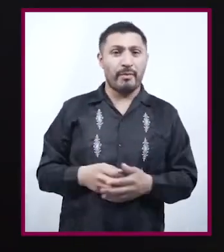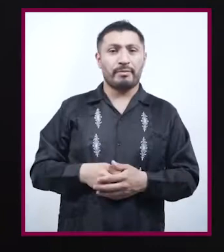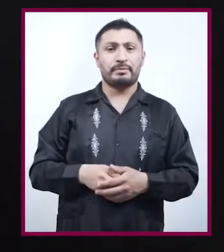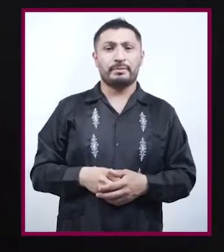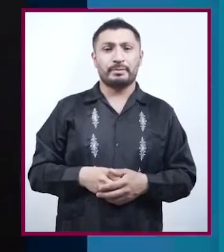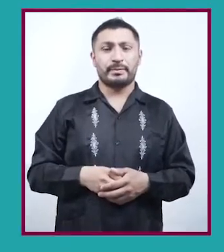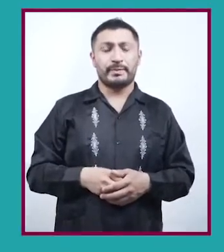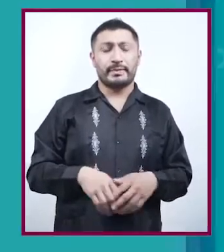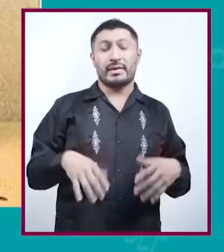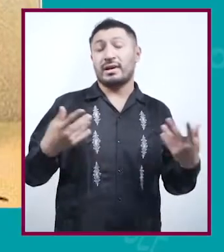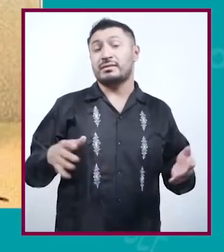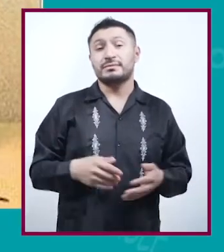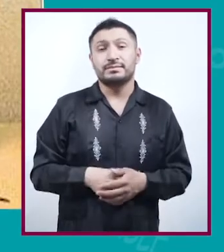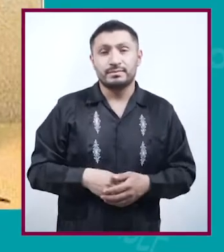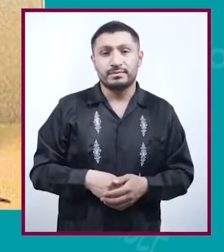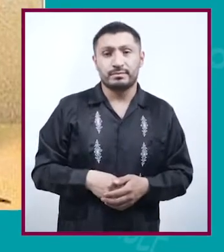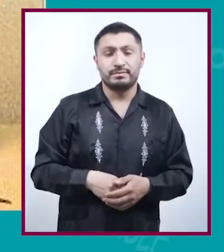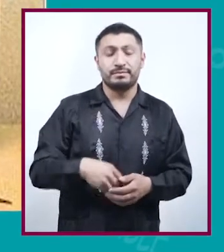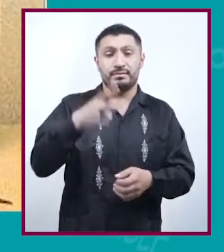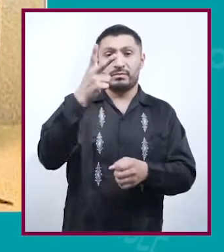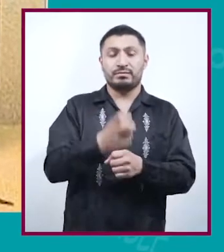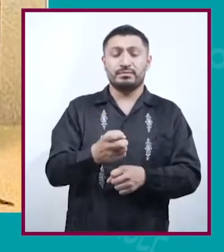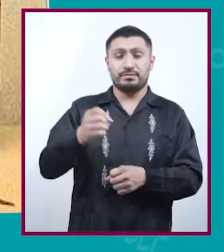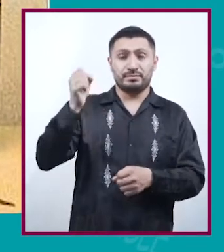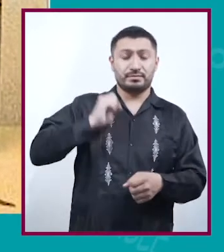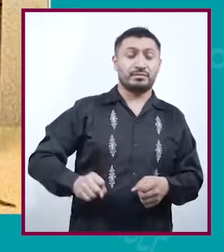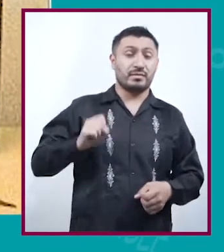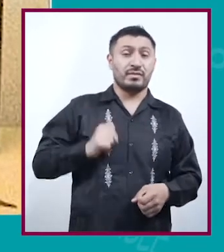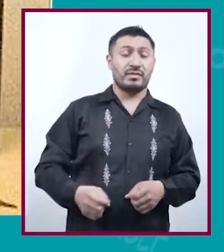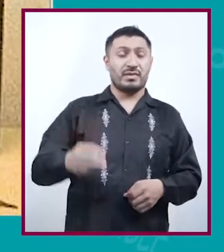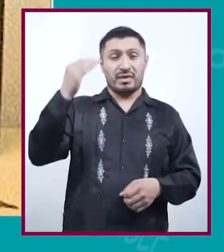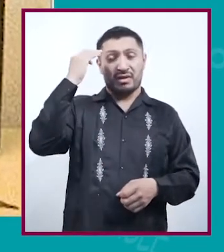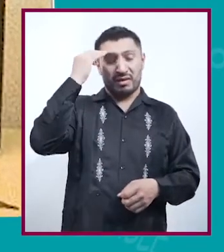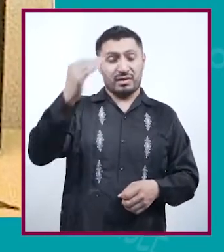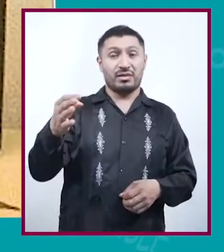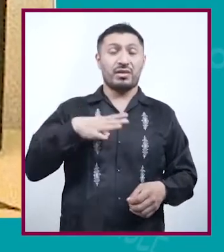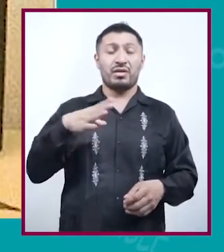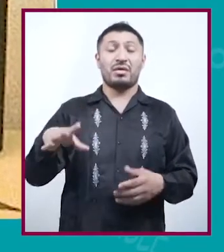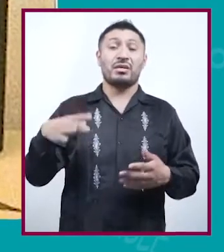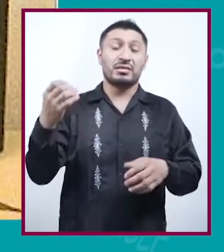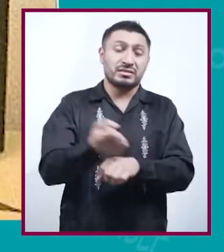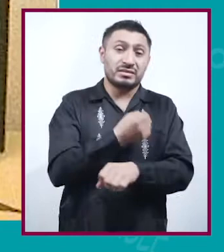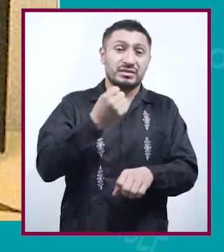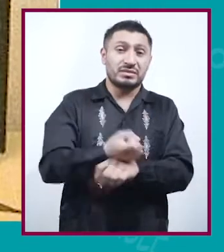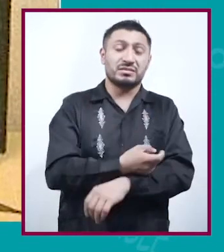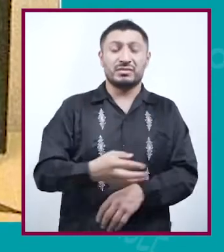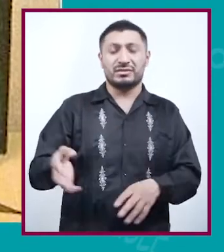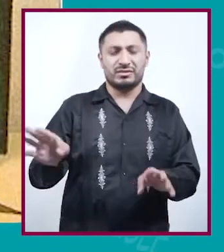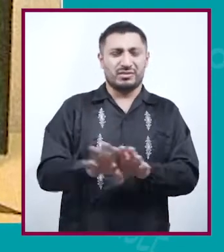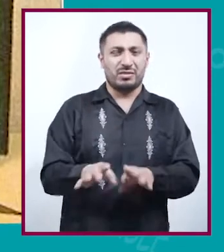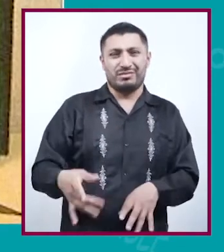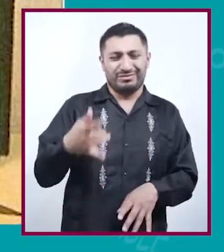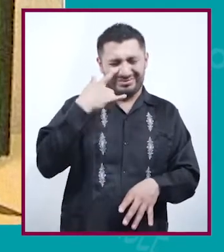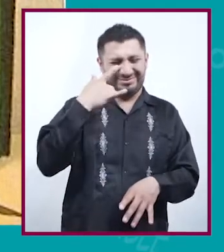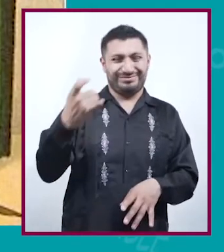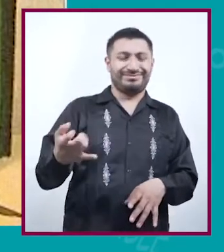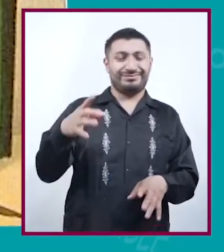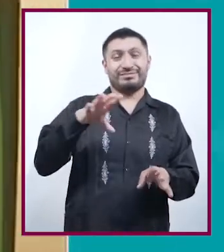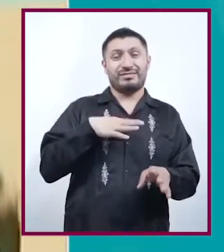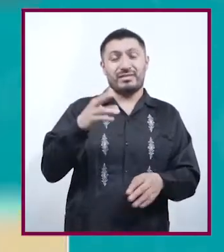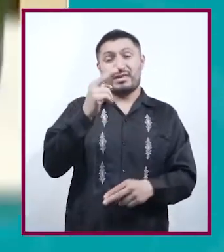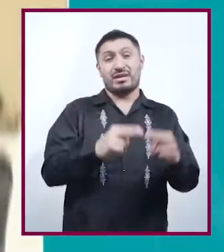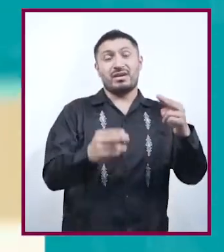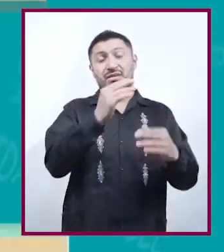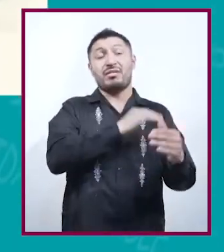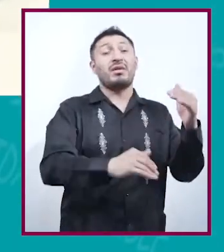actualidad? Total que en la segunda mitad de la Edad Media comenzaron a triunfar piezas cada vez más